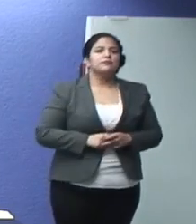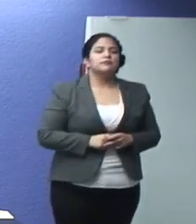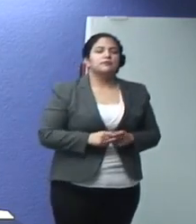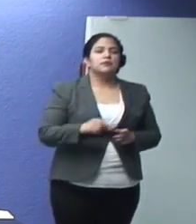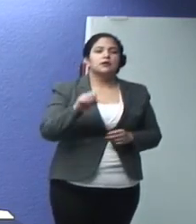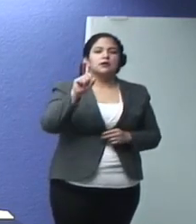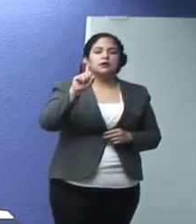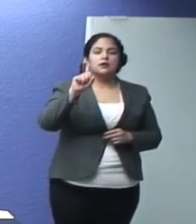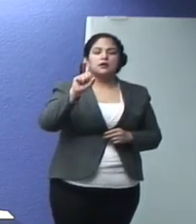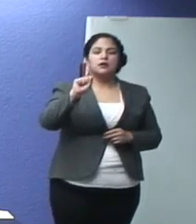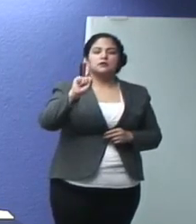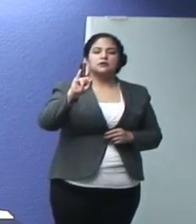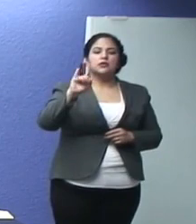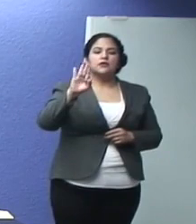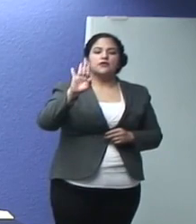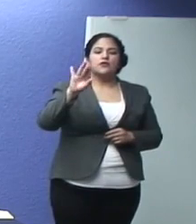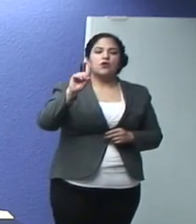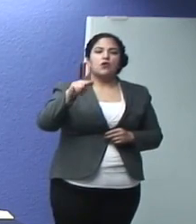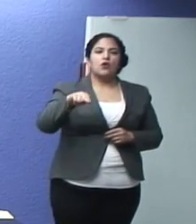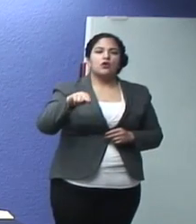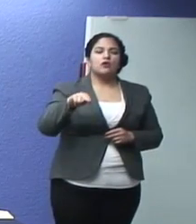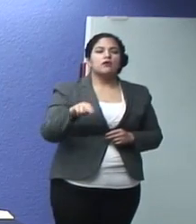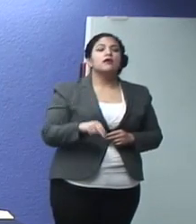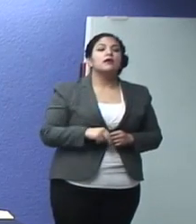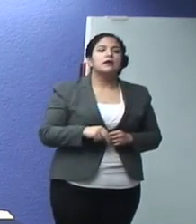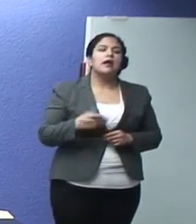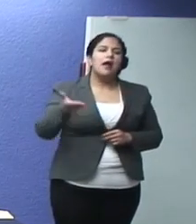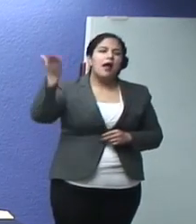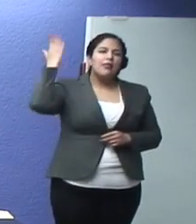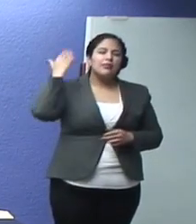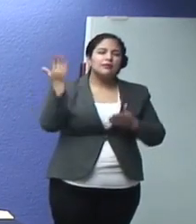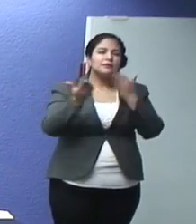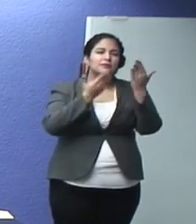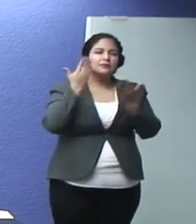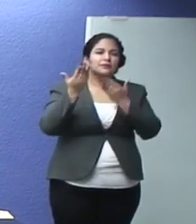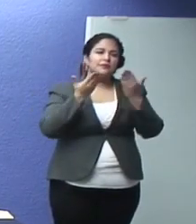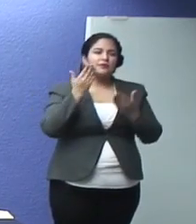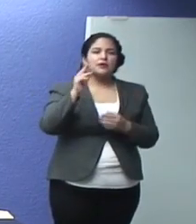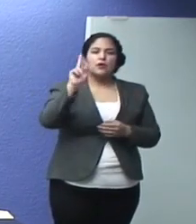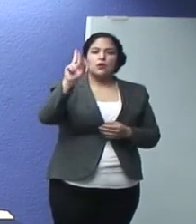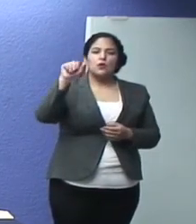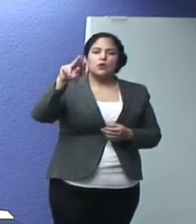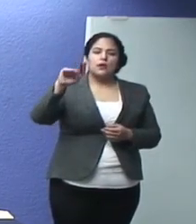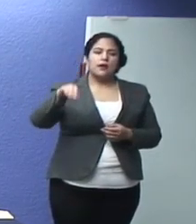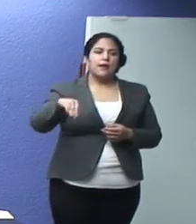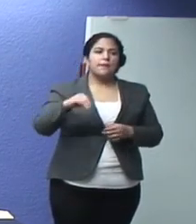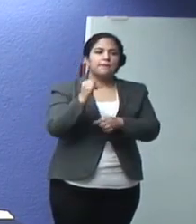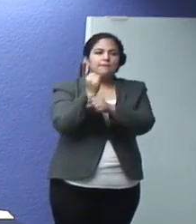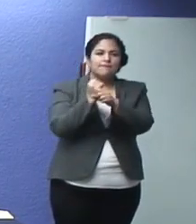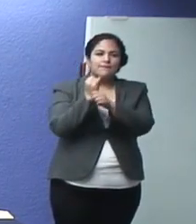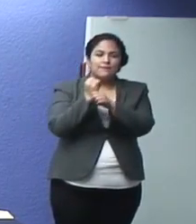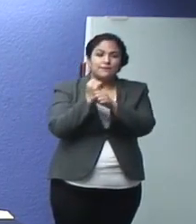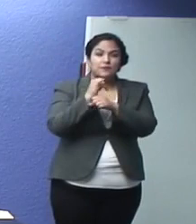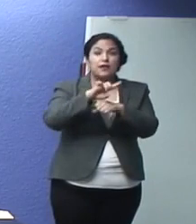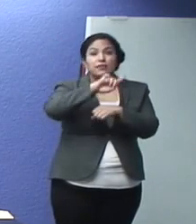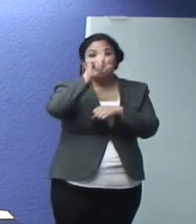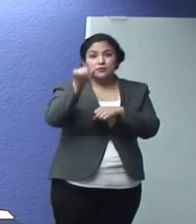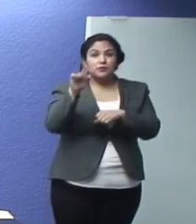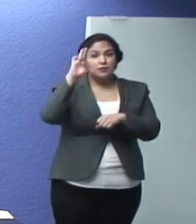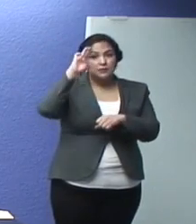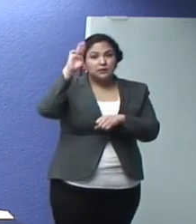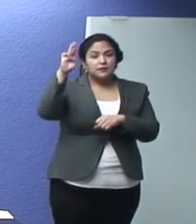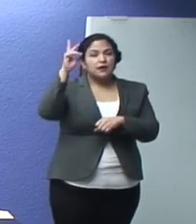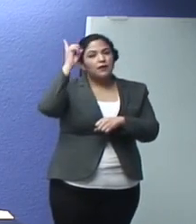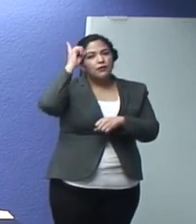Shibón Guerrero McManus, estudió biología en la Facultad de Ciencias de la UNAM, posteriormente realizó una maestría y un doctorado